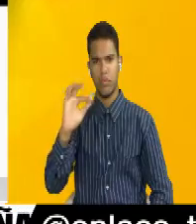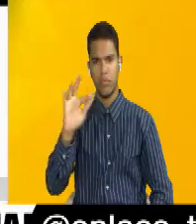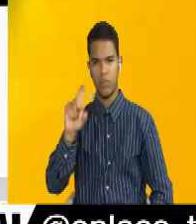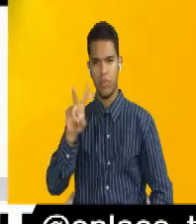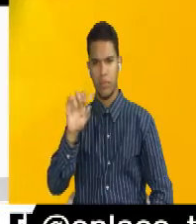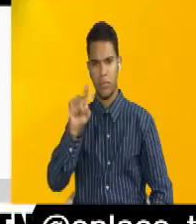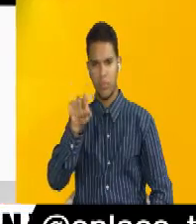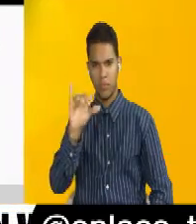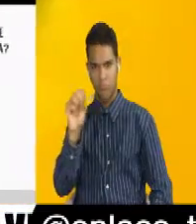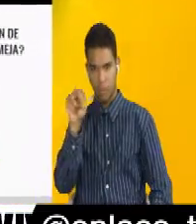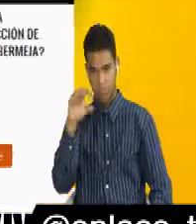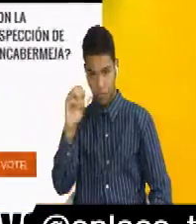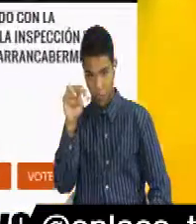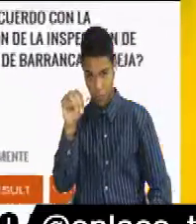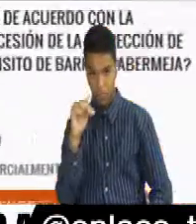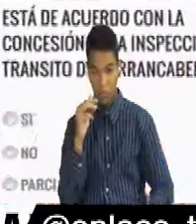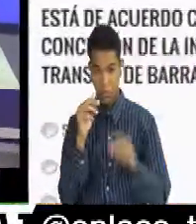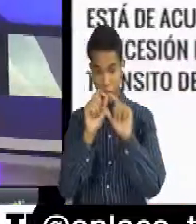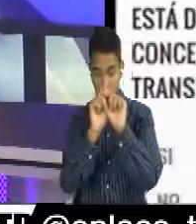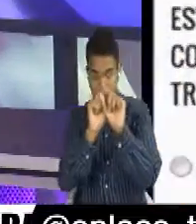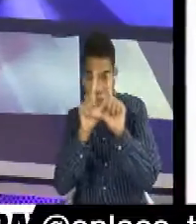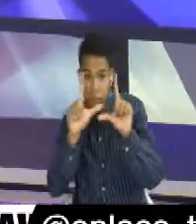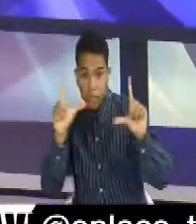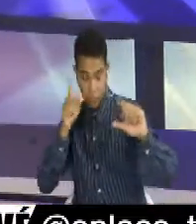www.enlacetelevisión.com. Visítenos.